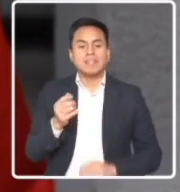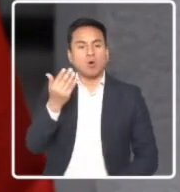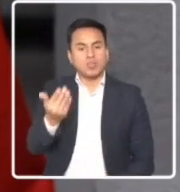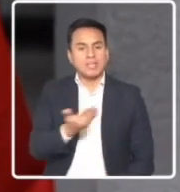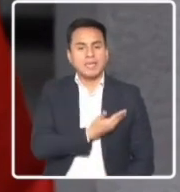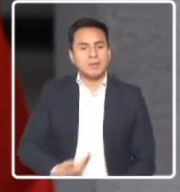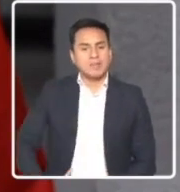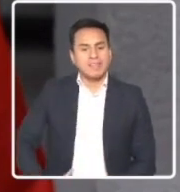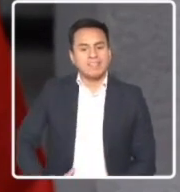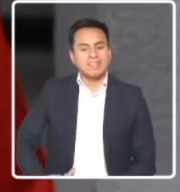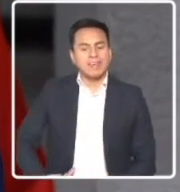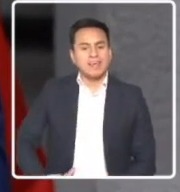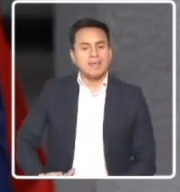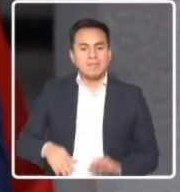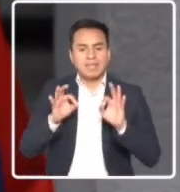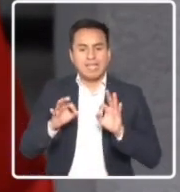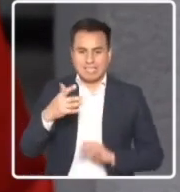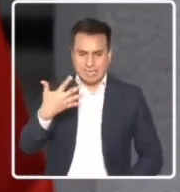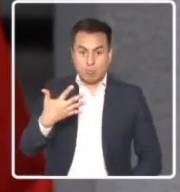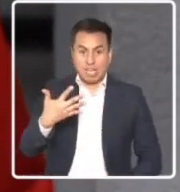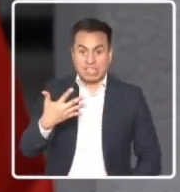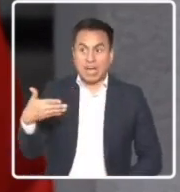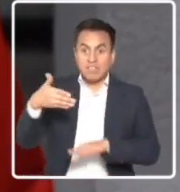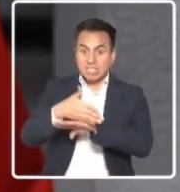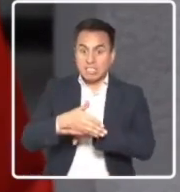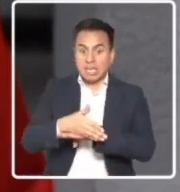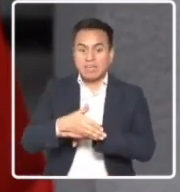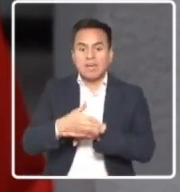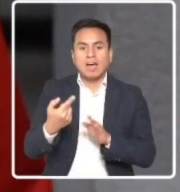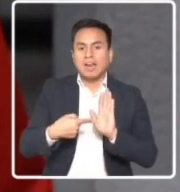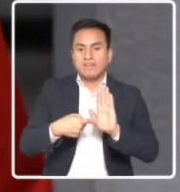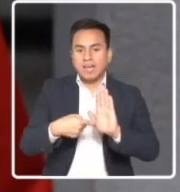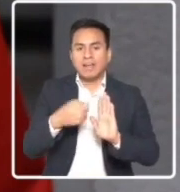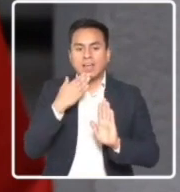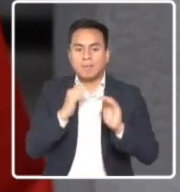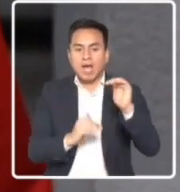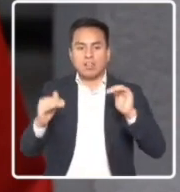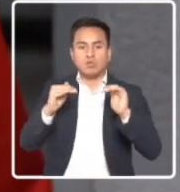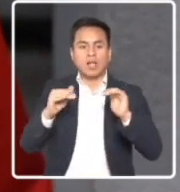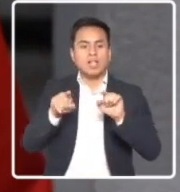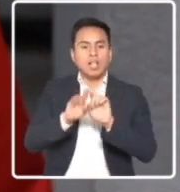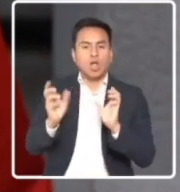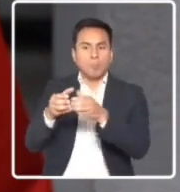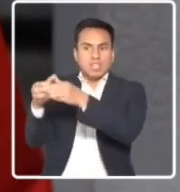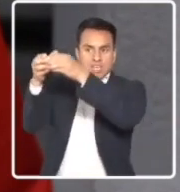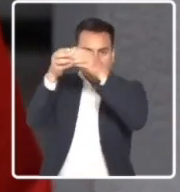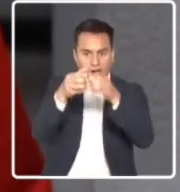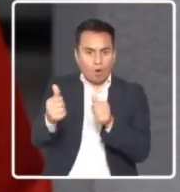usted, presidente, le asigne esta especial importancia a la visita, lo que se refleja también en el alto nivel de la comitiva que lo